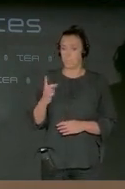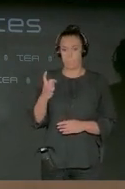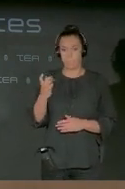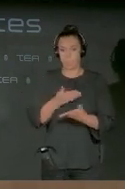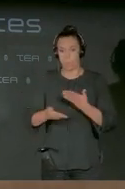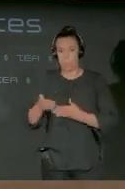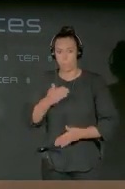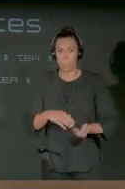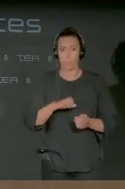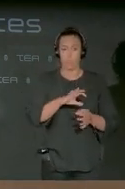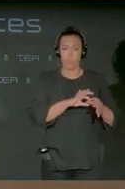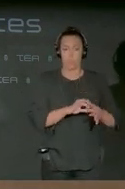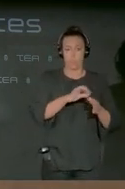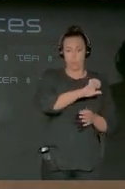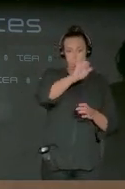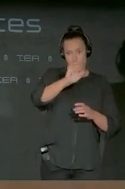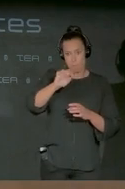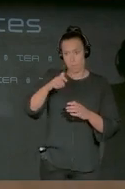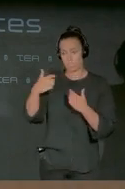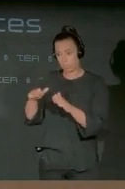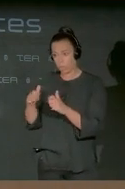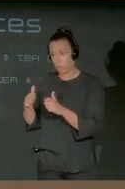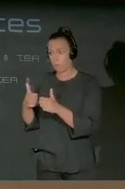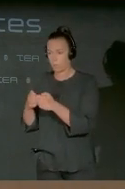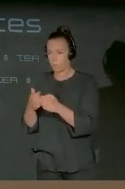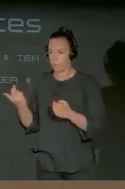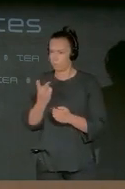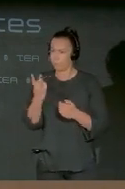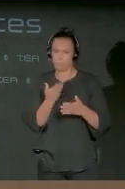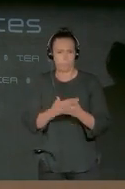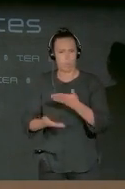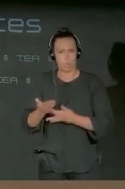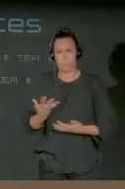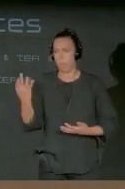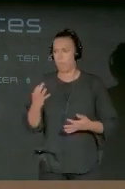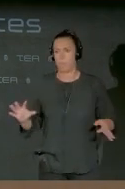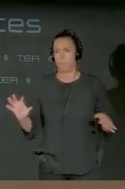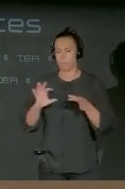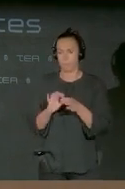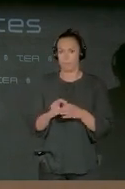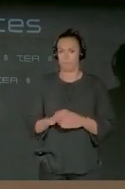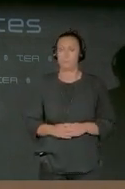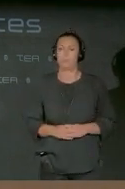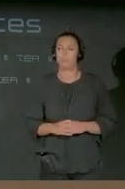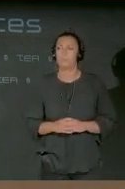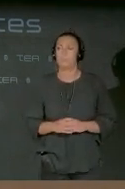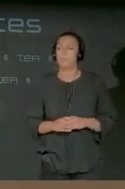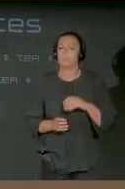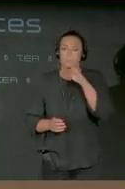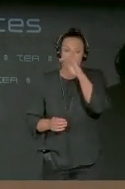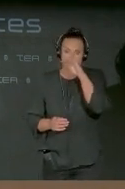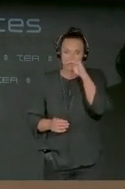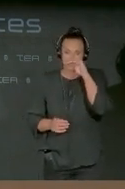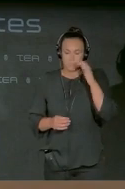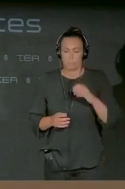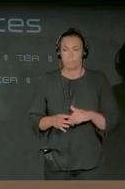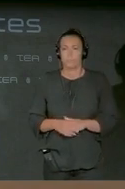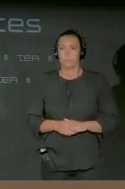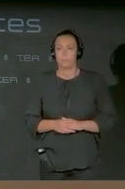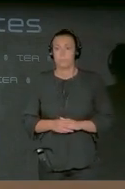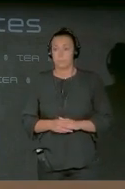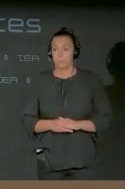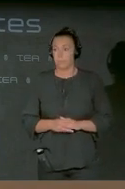videojuegos. Tenemos que crear el entorno adecuado para impulsar los beneficios culturales, económicos y educativos que pueden derivar de esta herramienta.